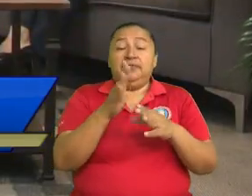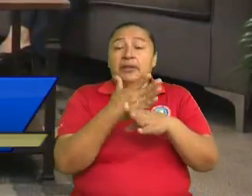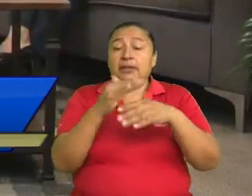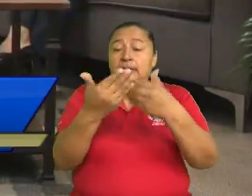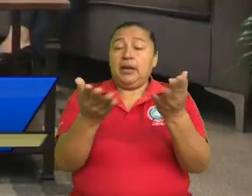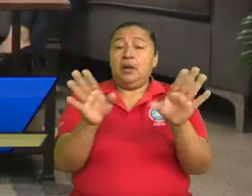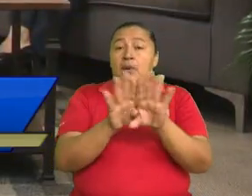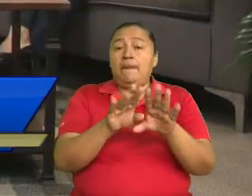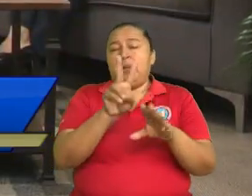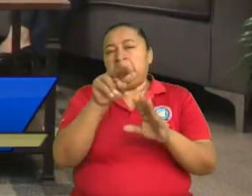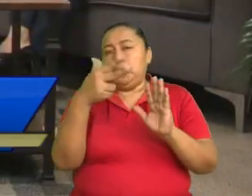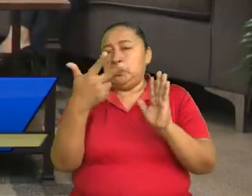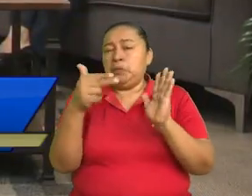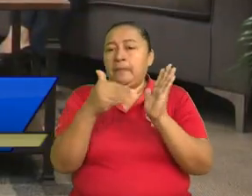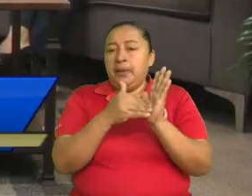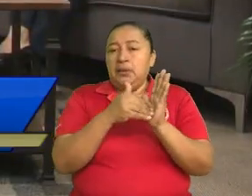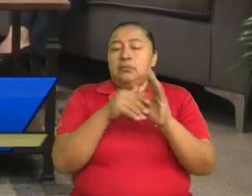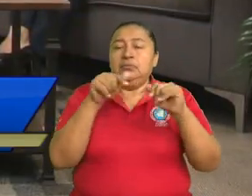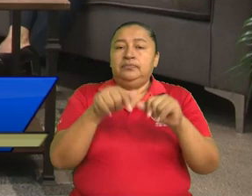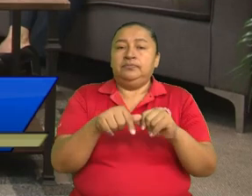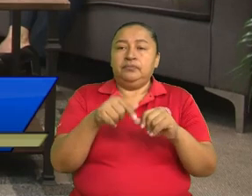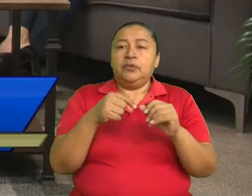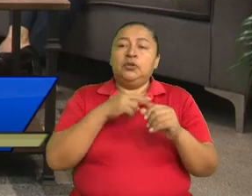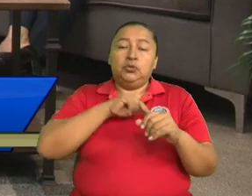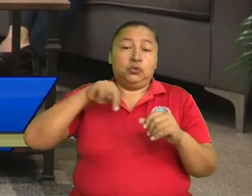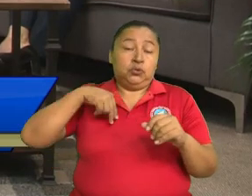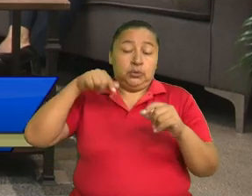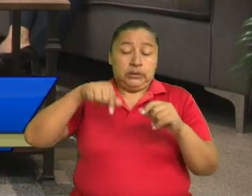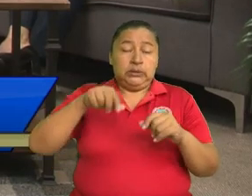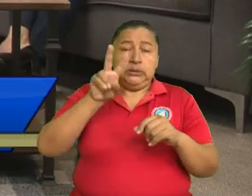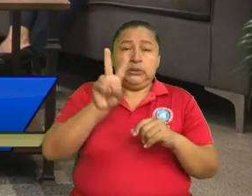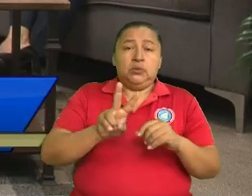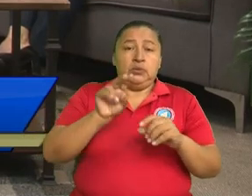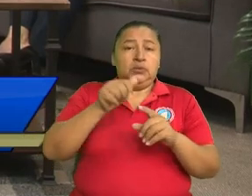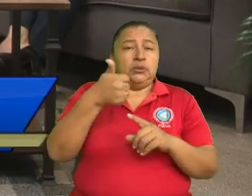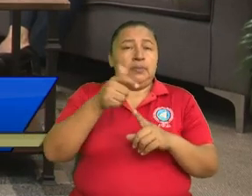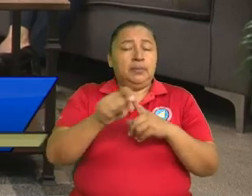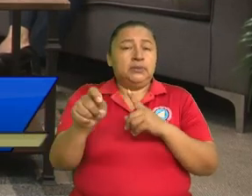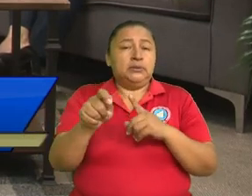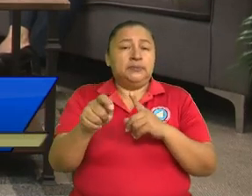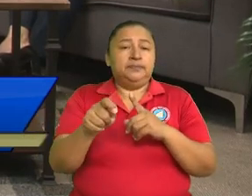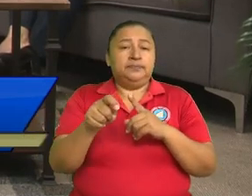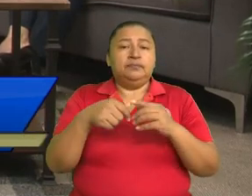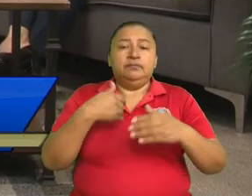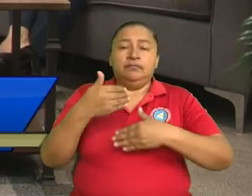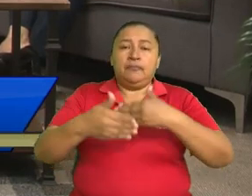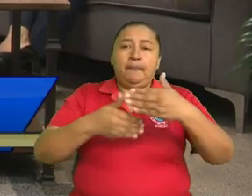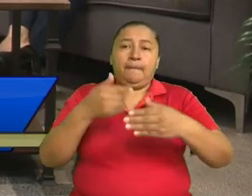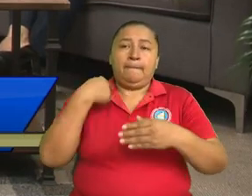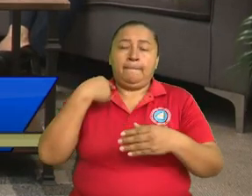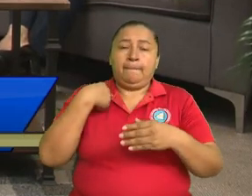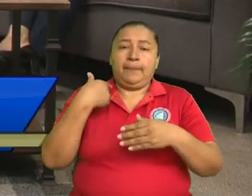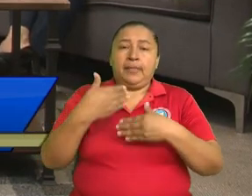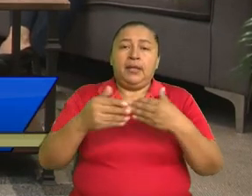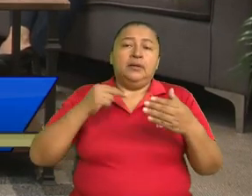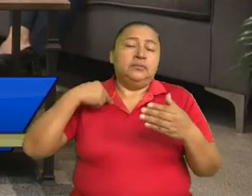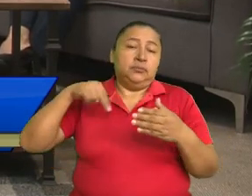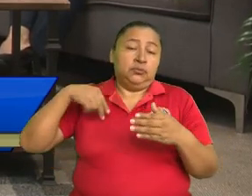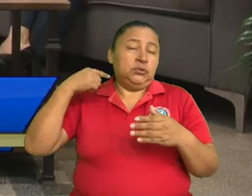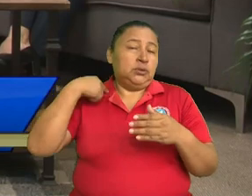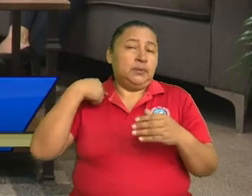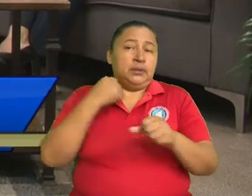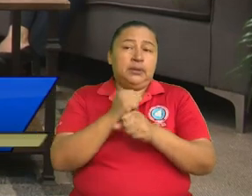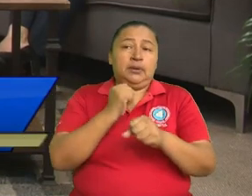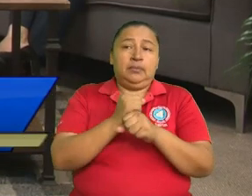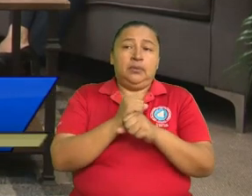dignificados. Entonces, nosotros en este segundo semestre andamos en un proceso, siempre nosotros trabajamos el tema de